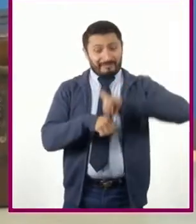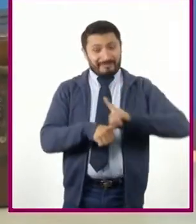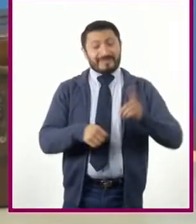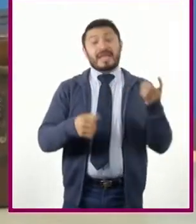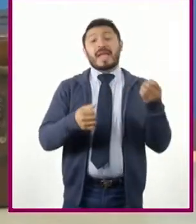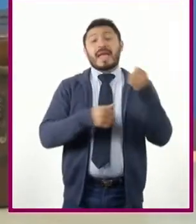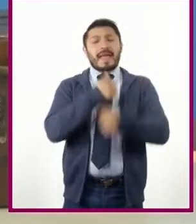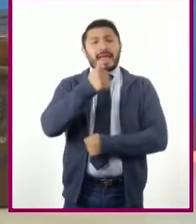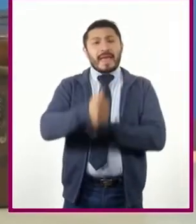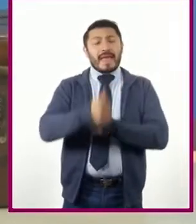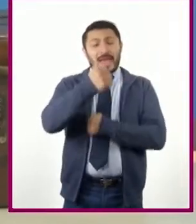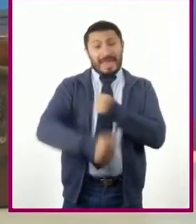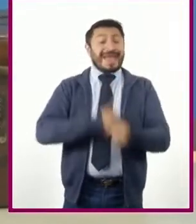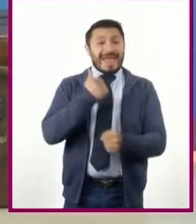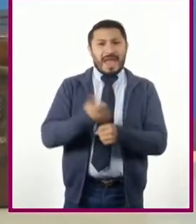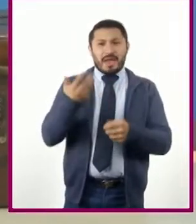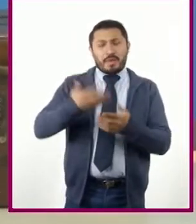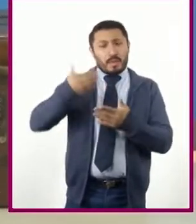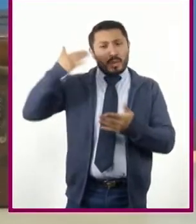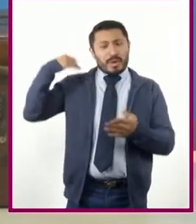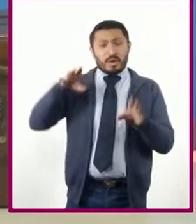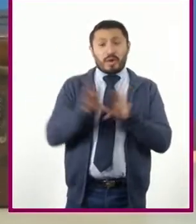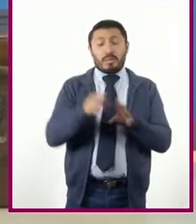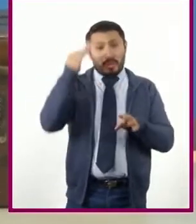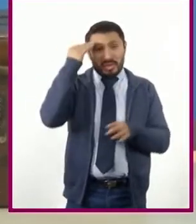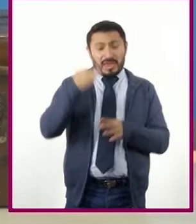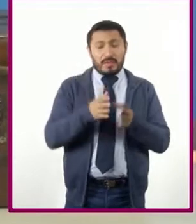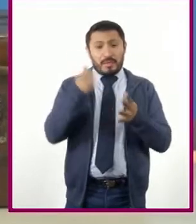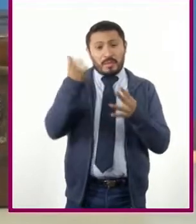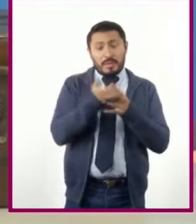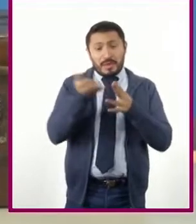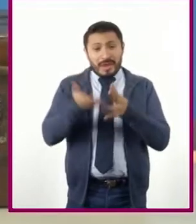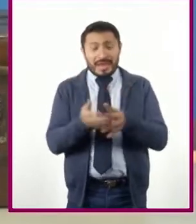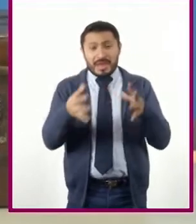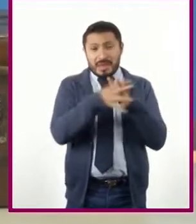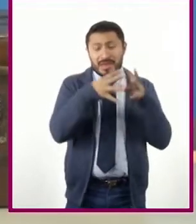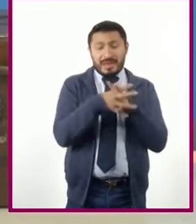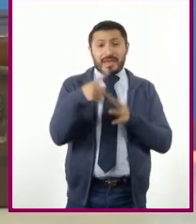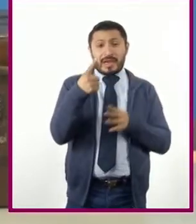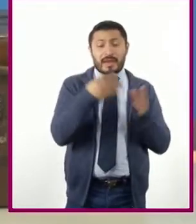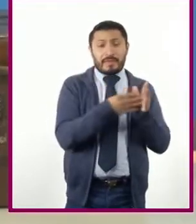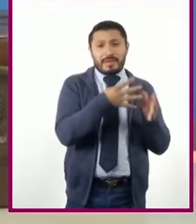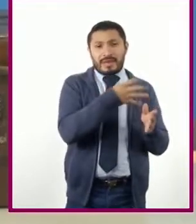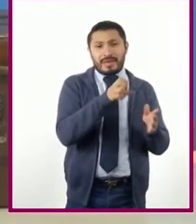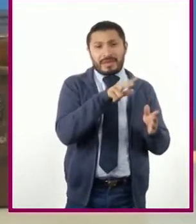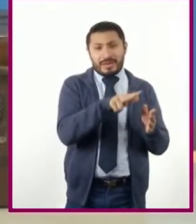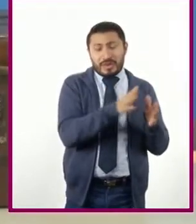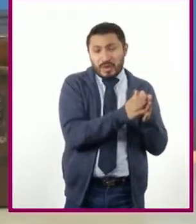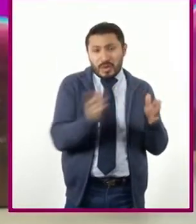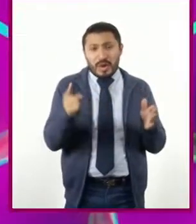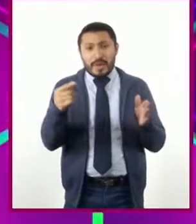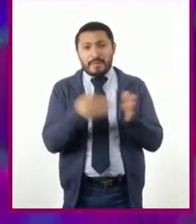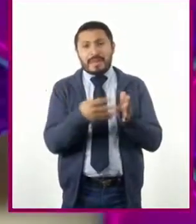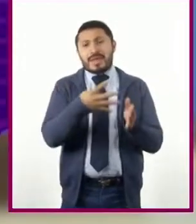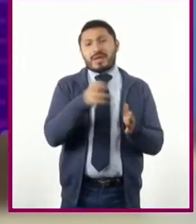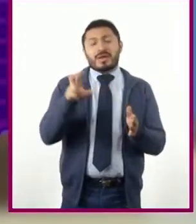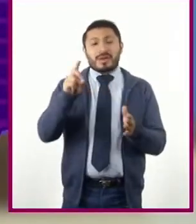años conocidos como el periodo de entreguerras, que abarca de 1918 a